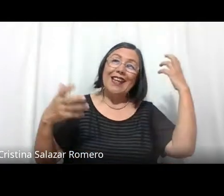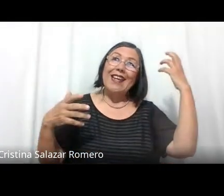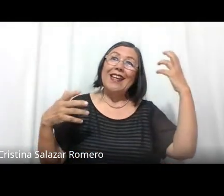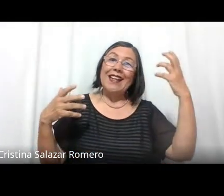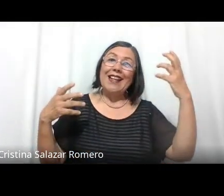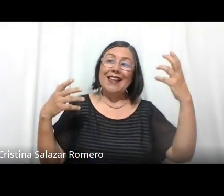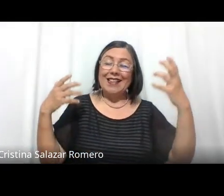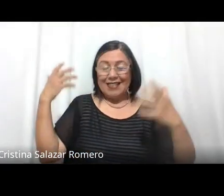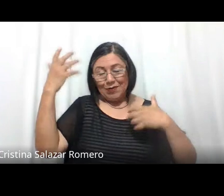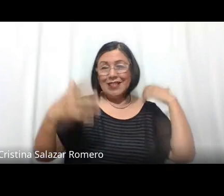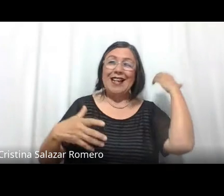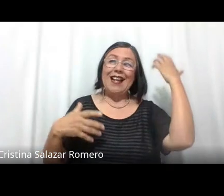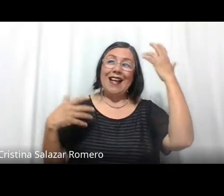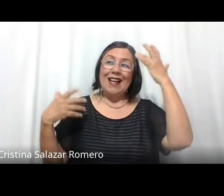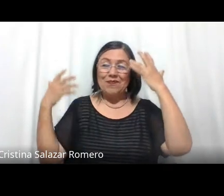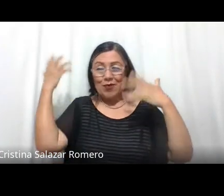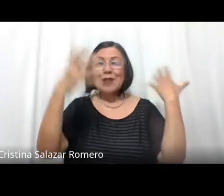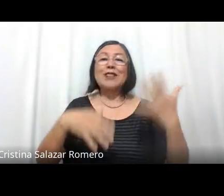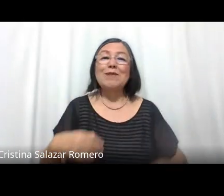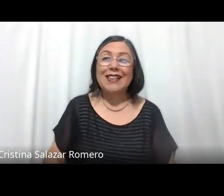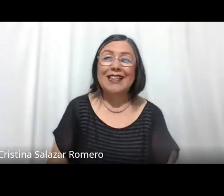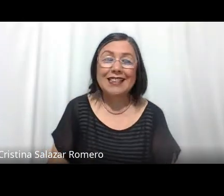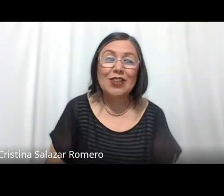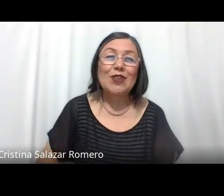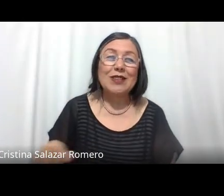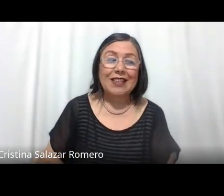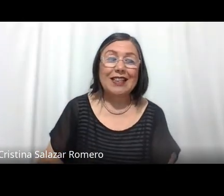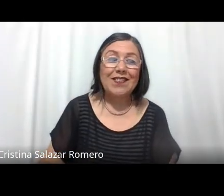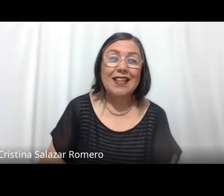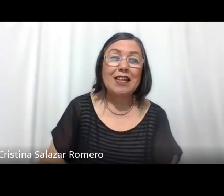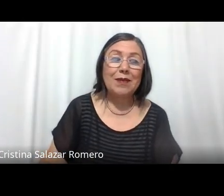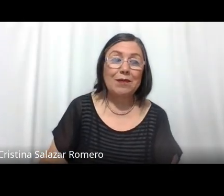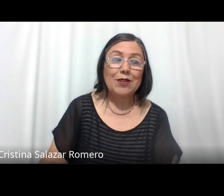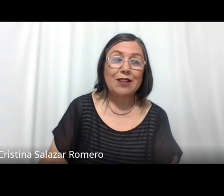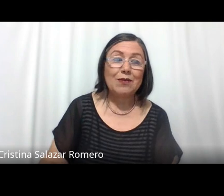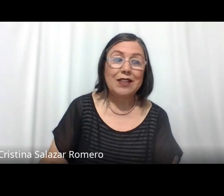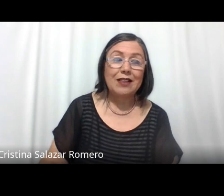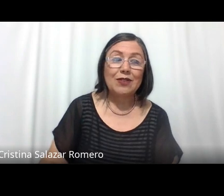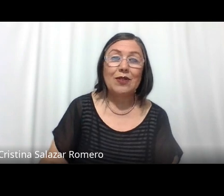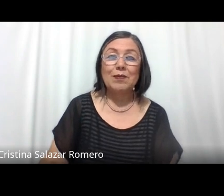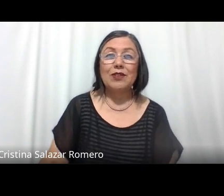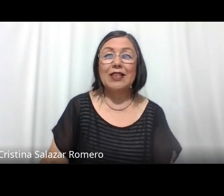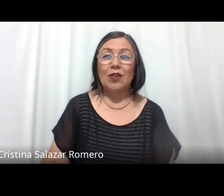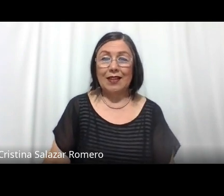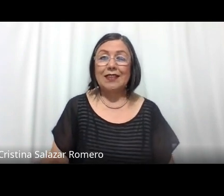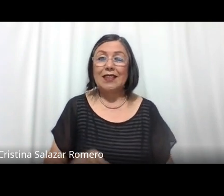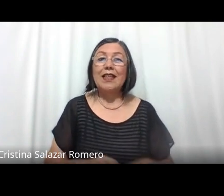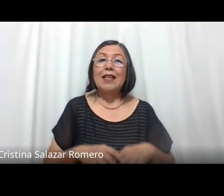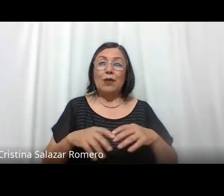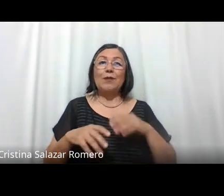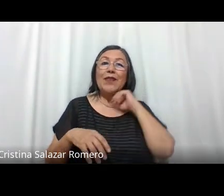porque echamos a volar nuestra imaginación, nuestra creatividad para poder comunicarnos con las personas sordas,